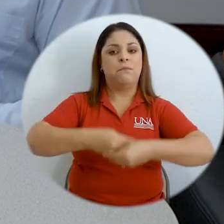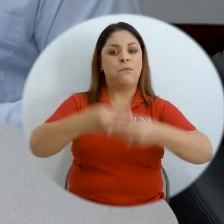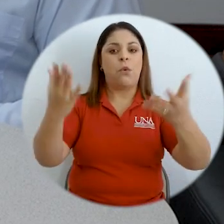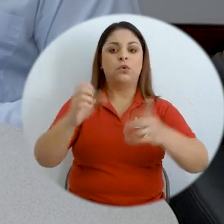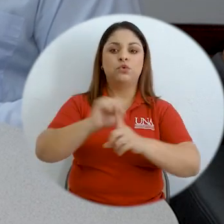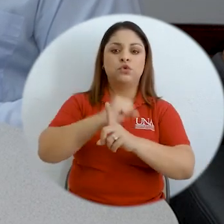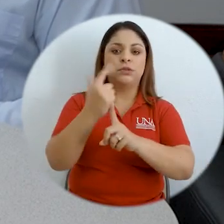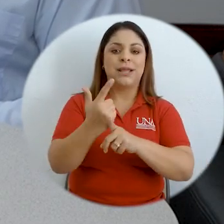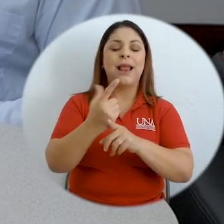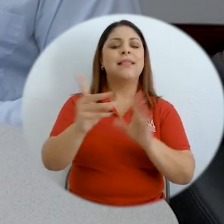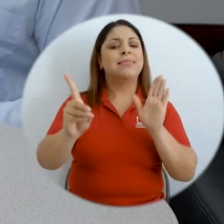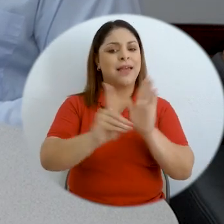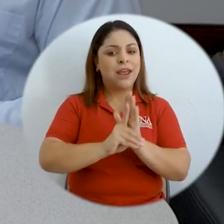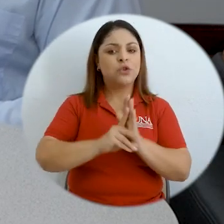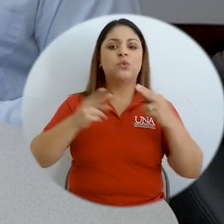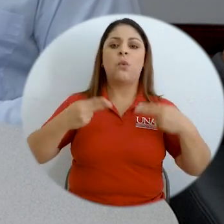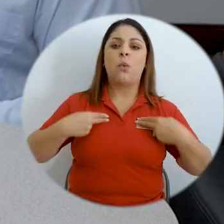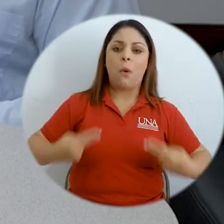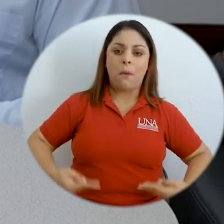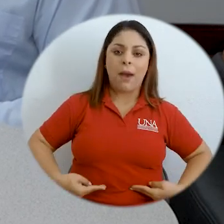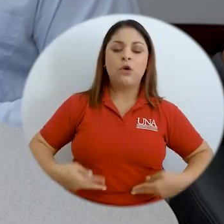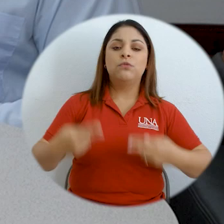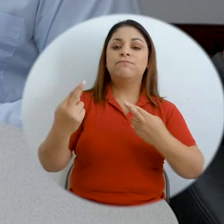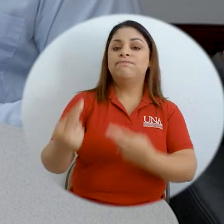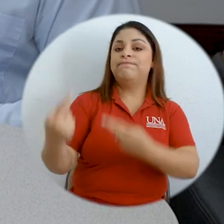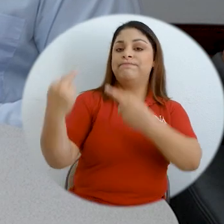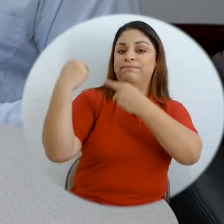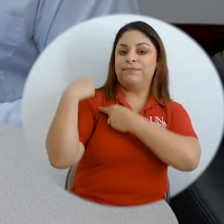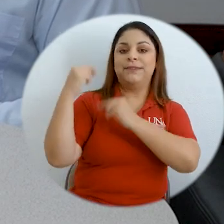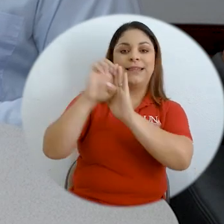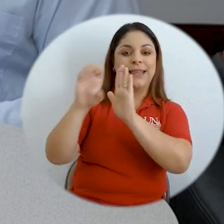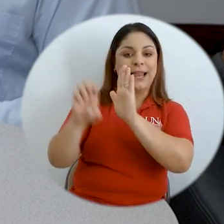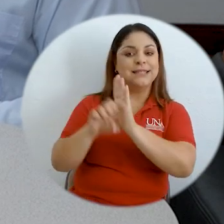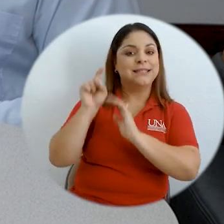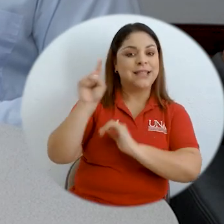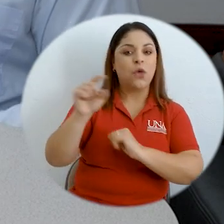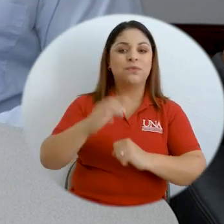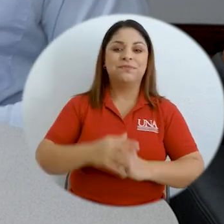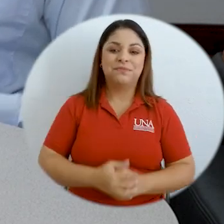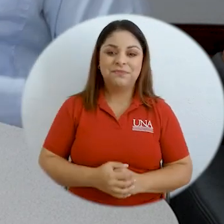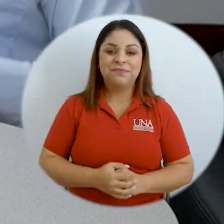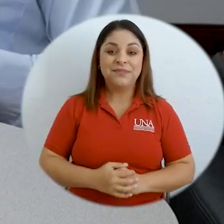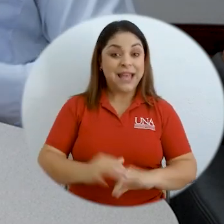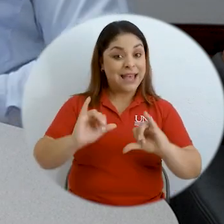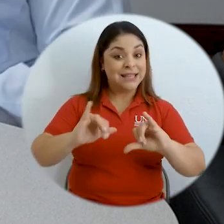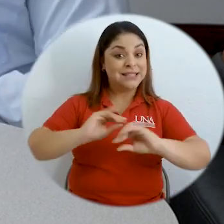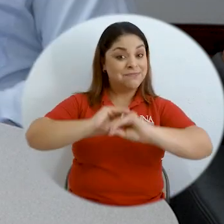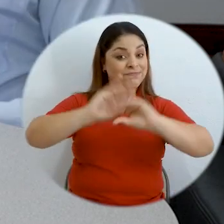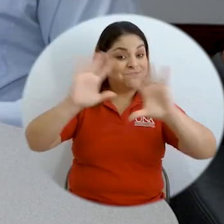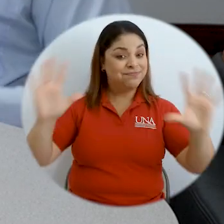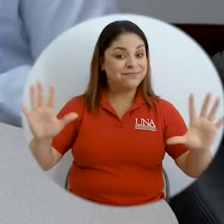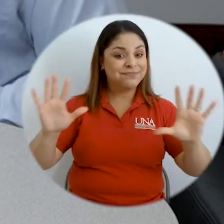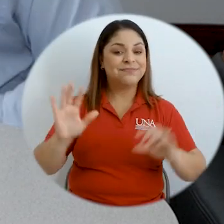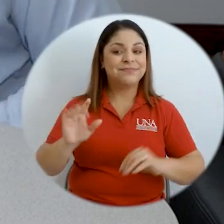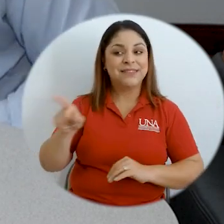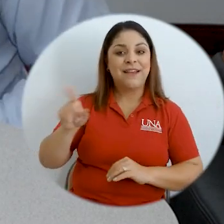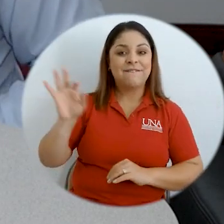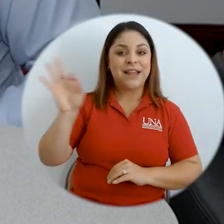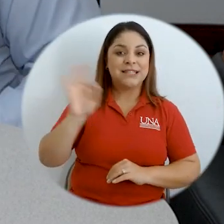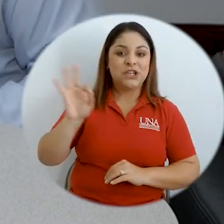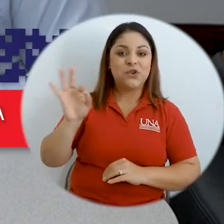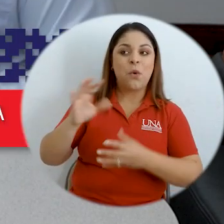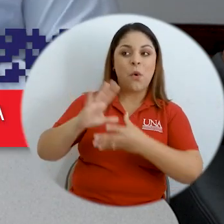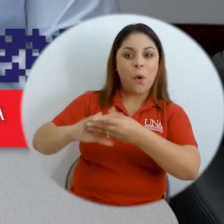público social, un derecho humano y fundamentalmente una responsabilidad del Estado. Y con esa misma transparencia que don Francisco